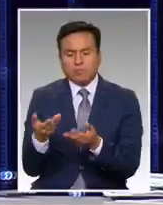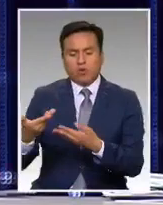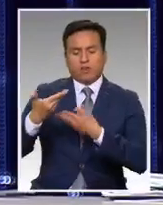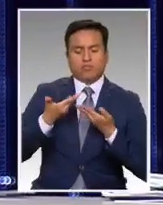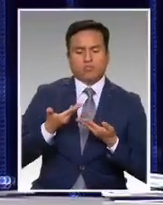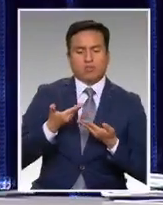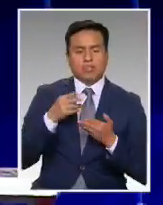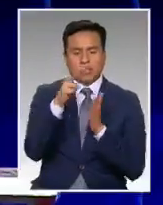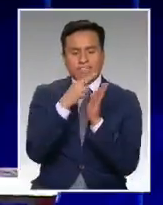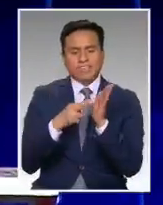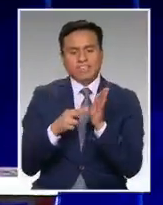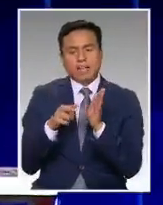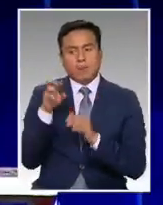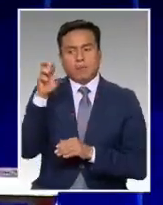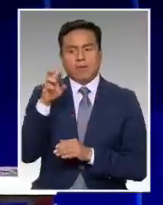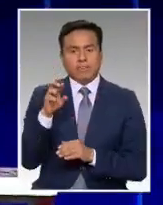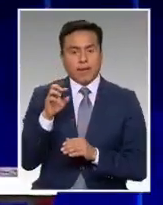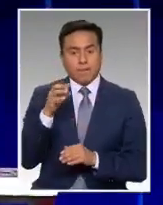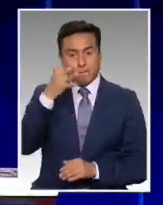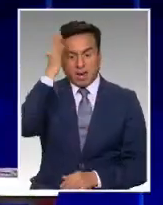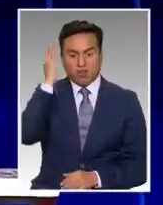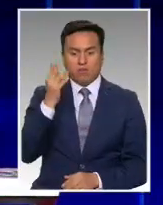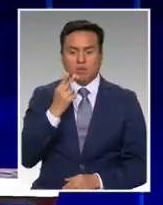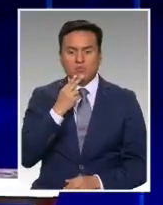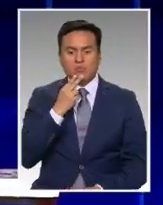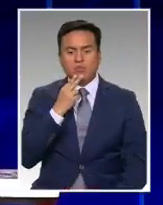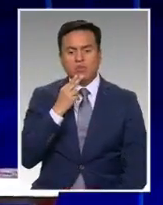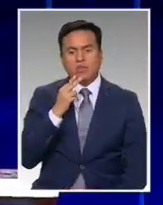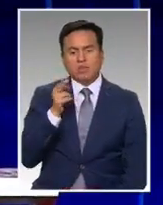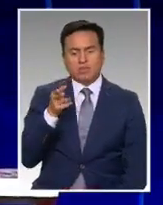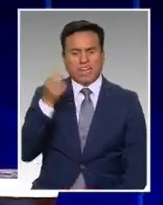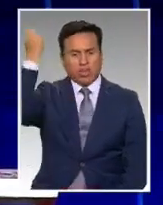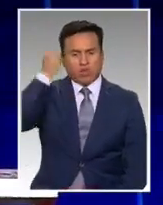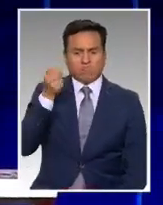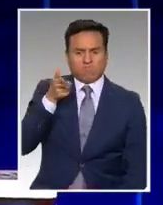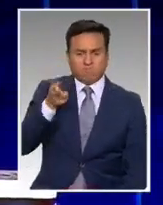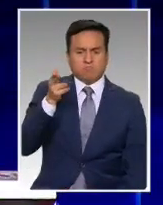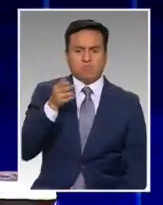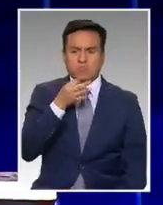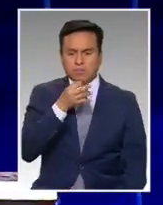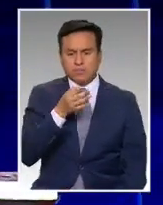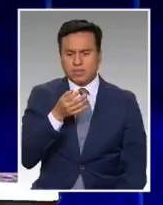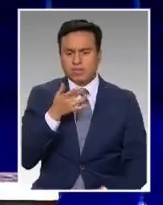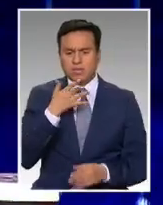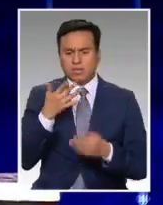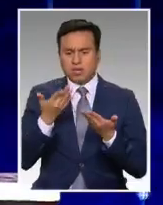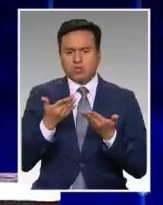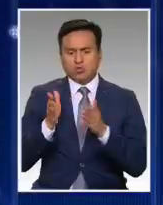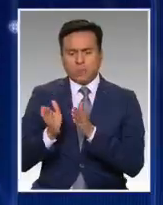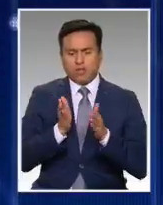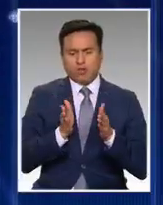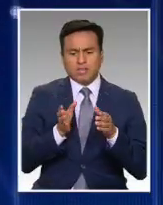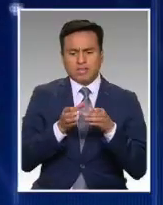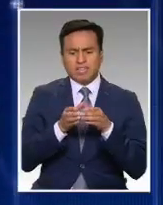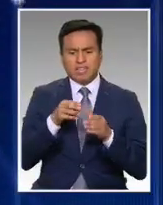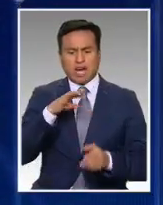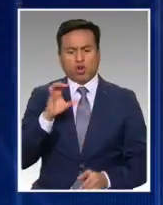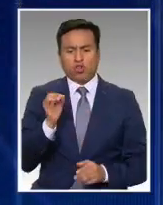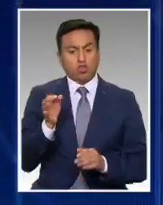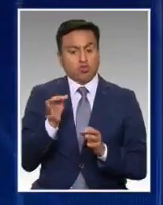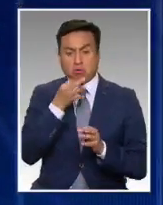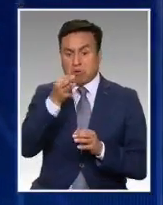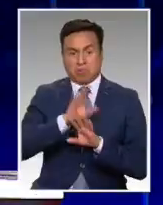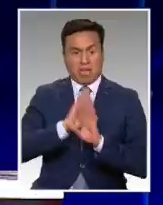si el papá de marcos tura vivo le metería un tiro por traidor como sé que frente a sus operadores vinculados narcos no dijo nada